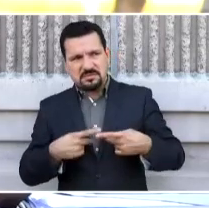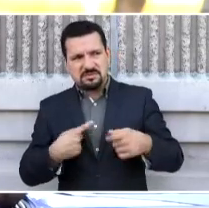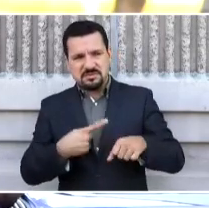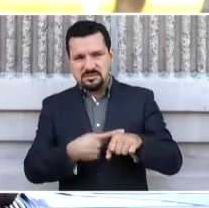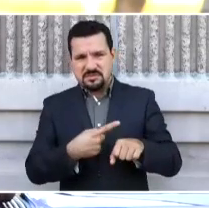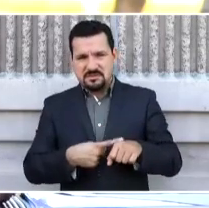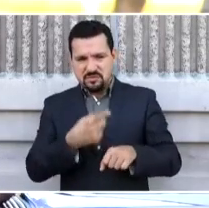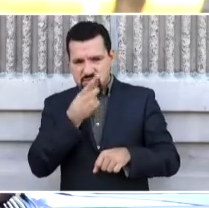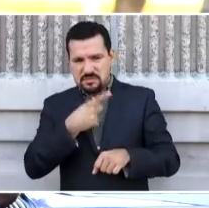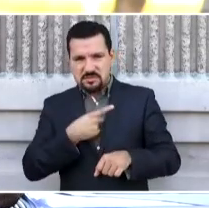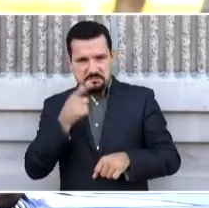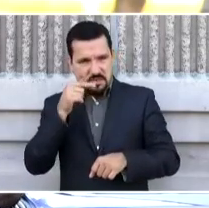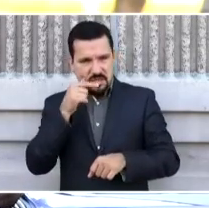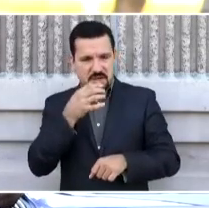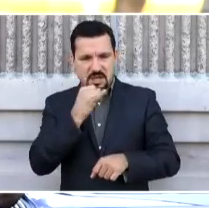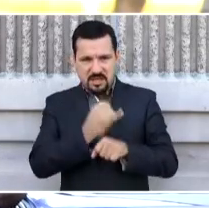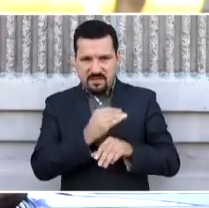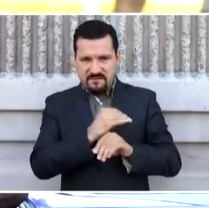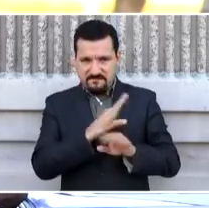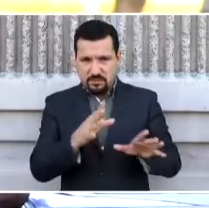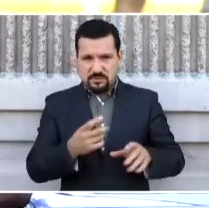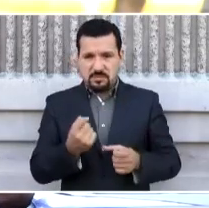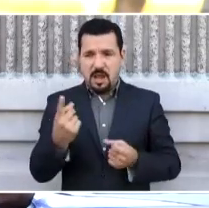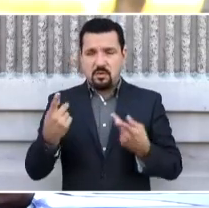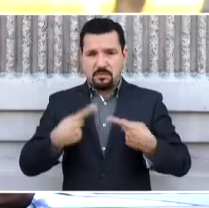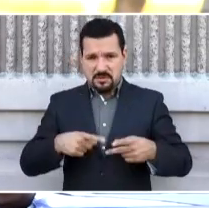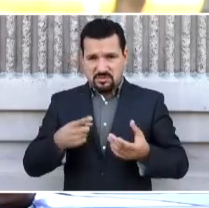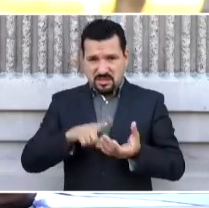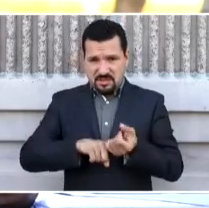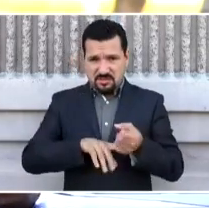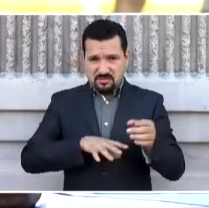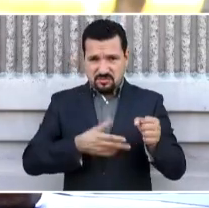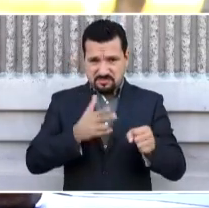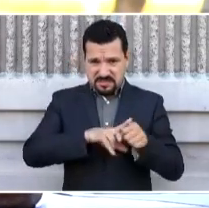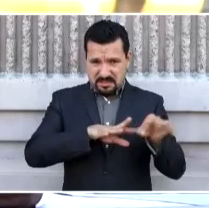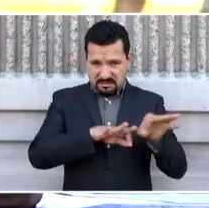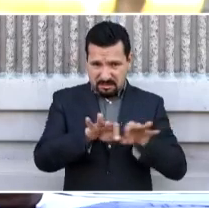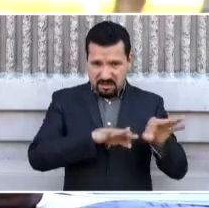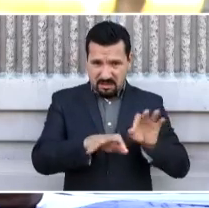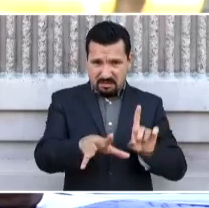pides y te la digo mañana. Pero hay algunos de ellos que incluso